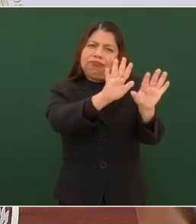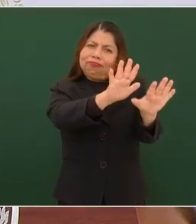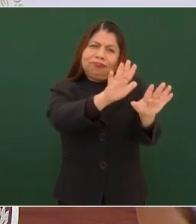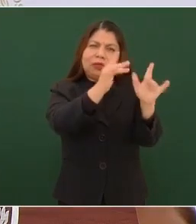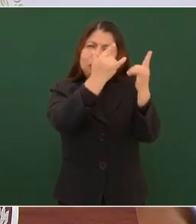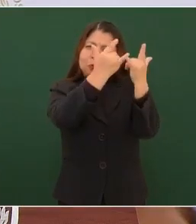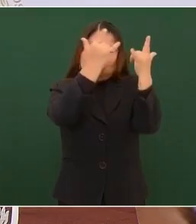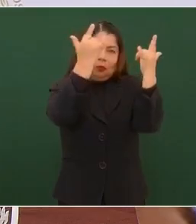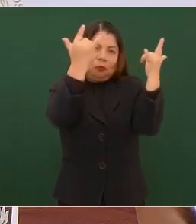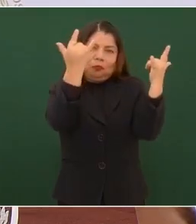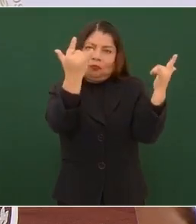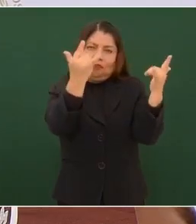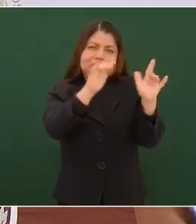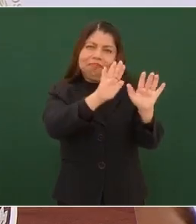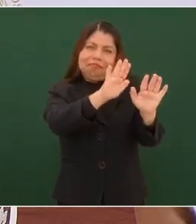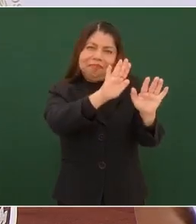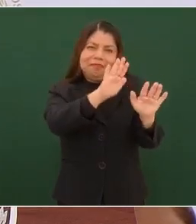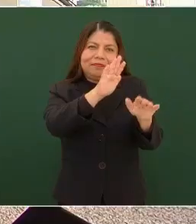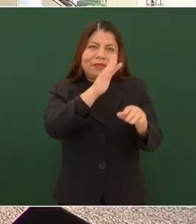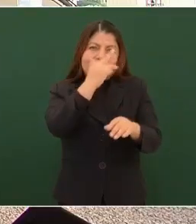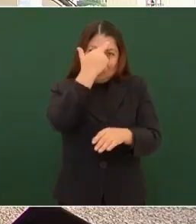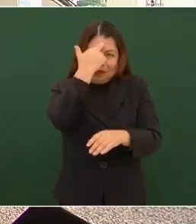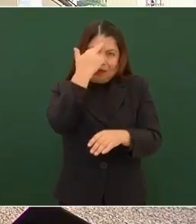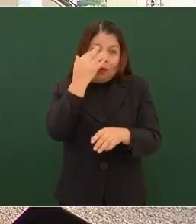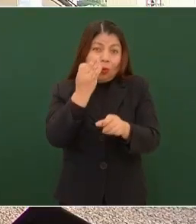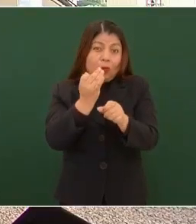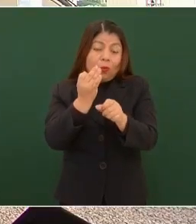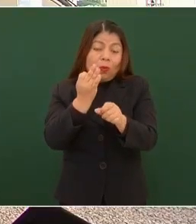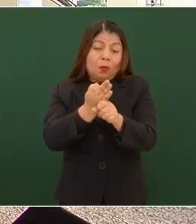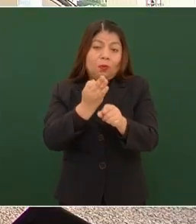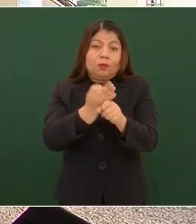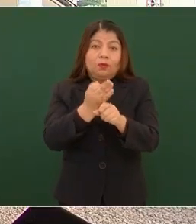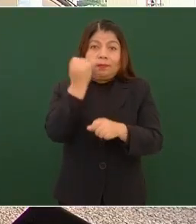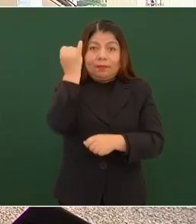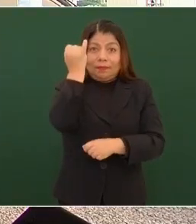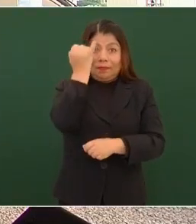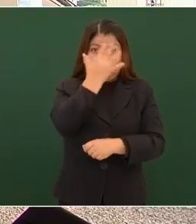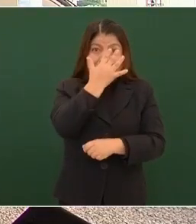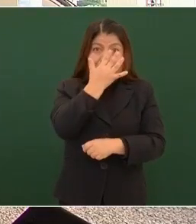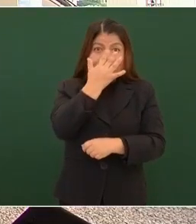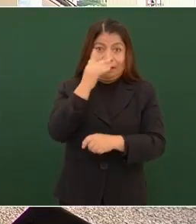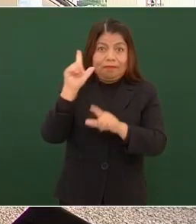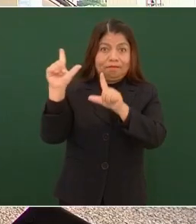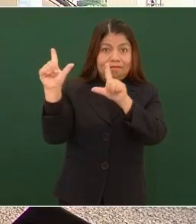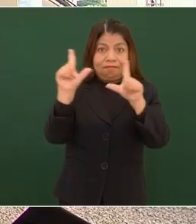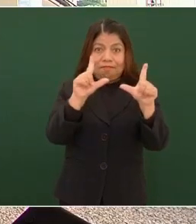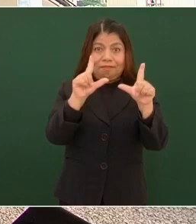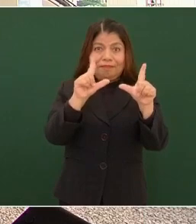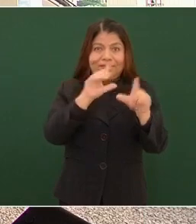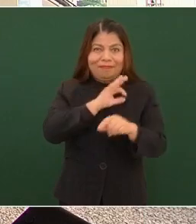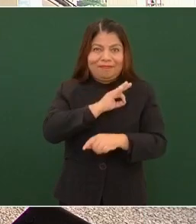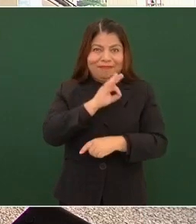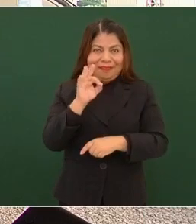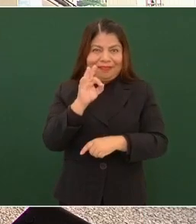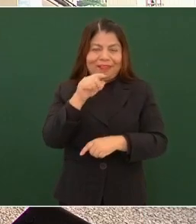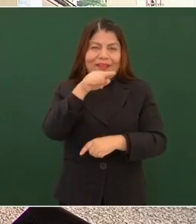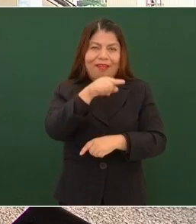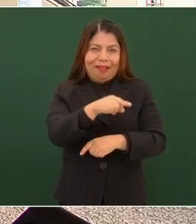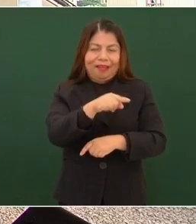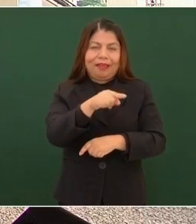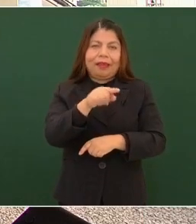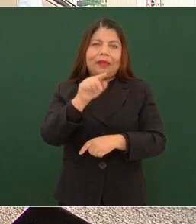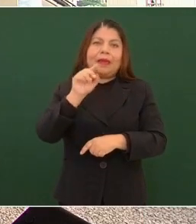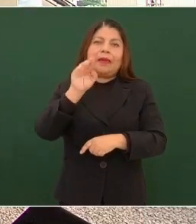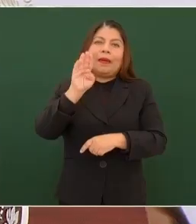imagen del antiguo puente de Boca del Cerro, que se construyó en